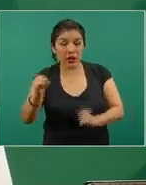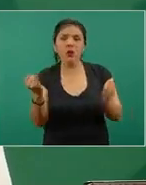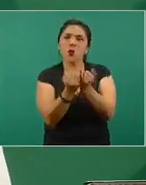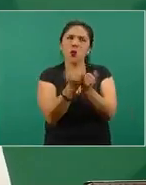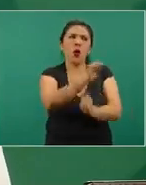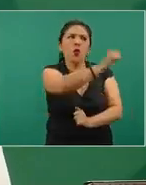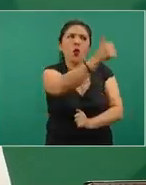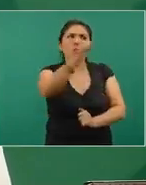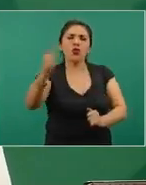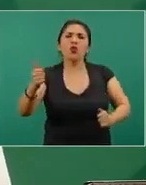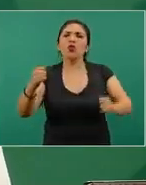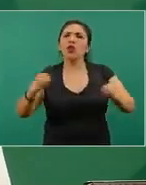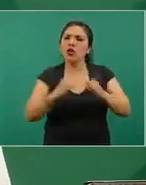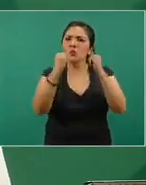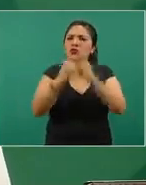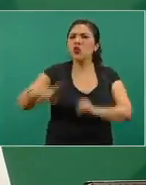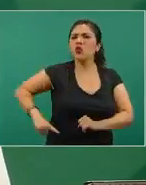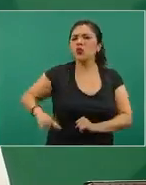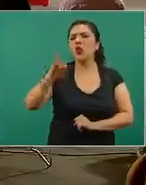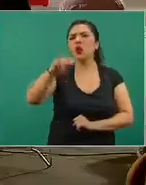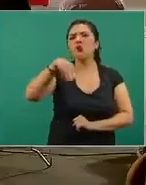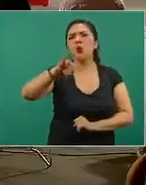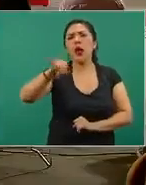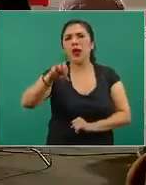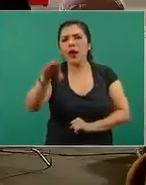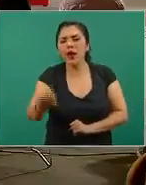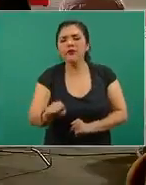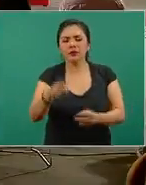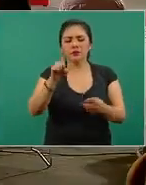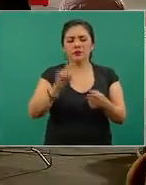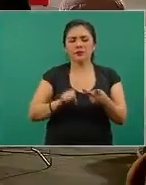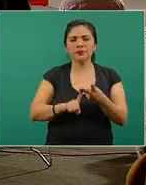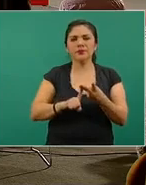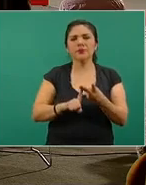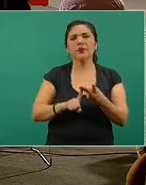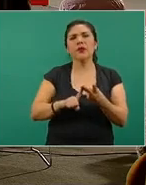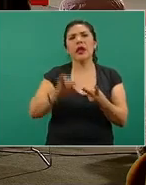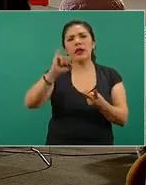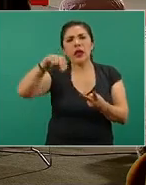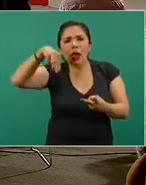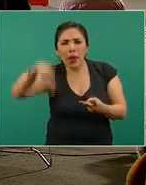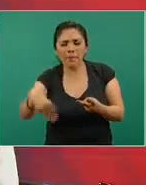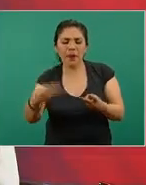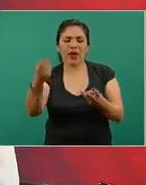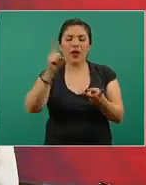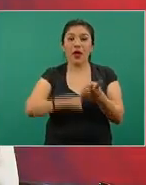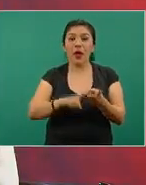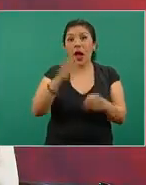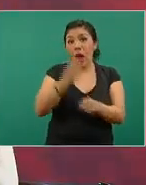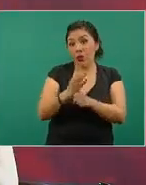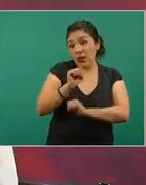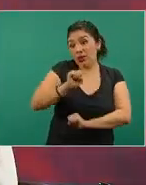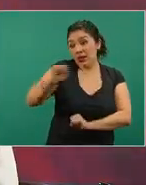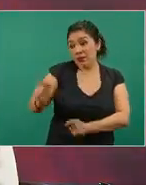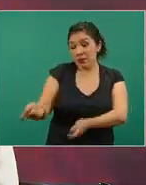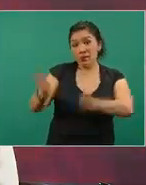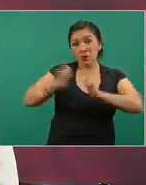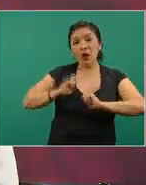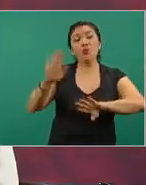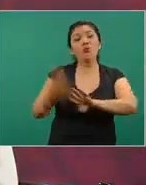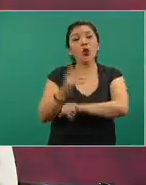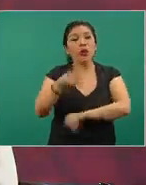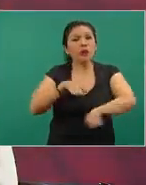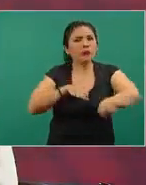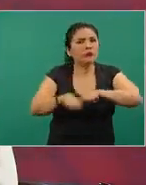otras dependencias del gobierno, como el INMUJERES y como el Instituto Nacional de Migración, pero en este caso, para la Secretaría de Salud, es por este